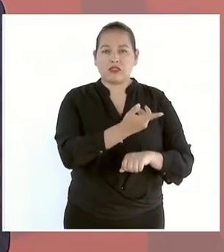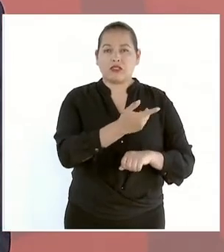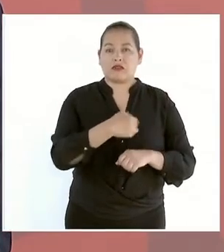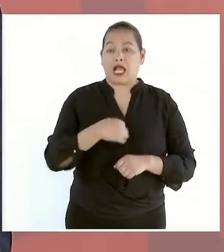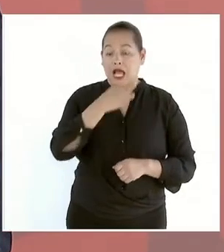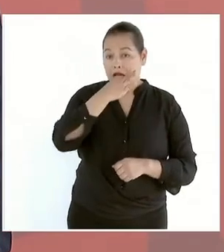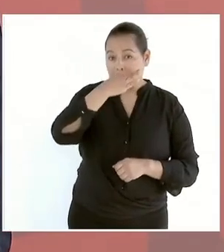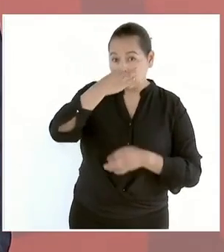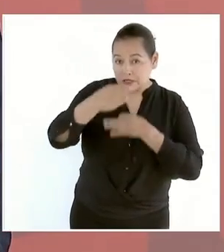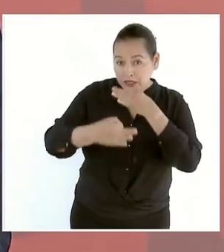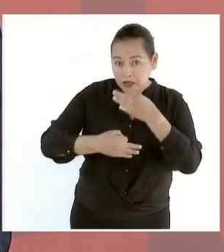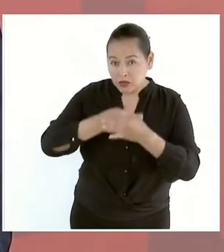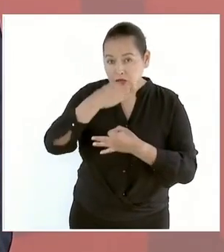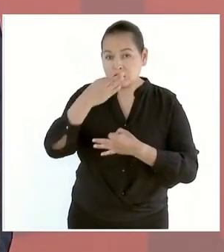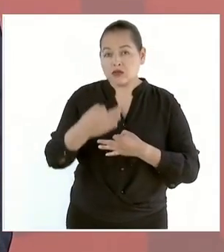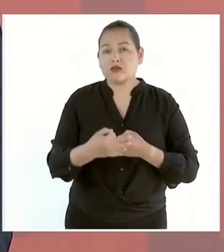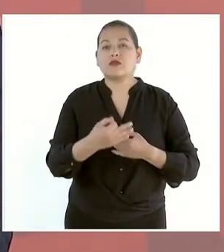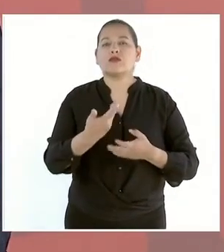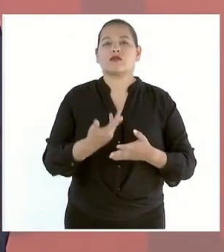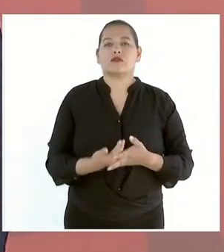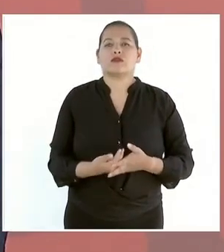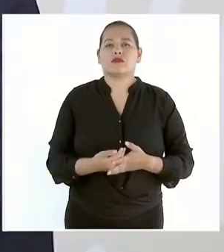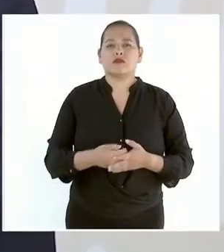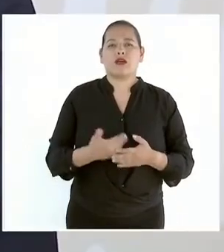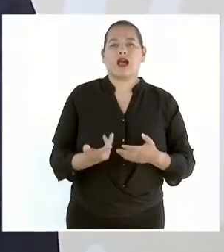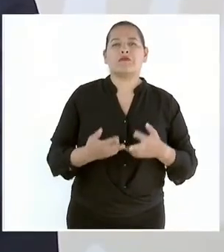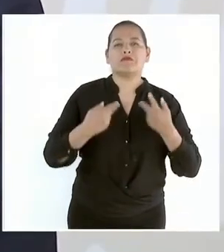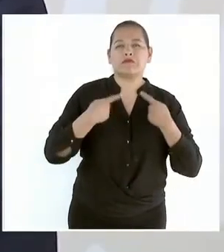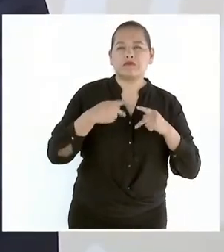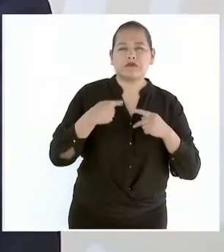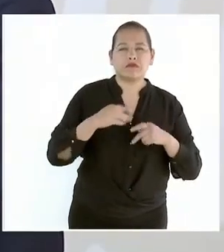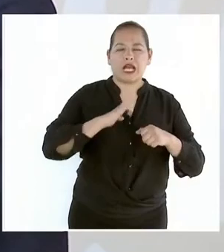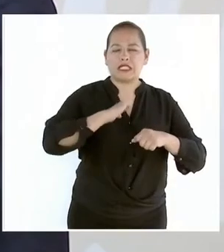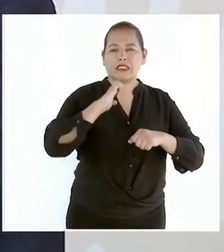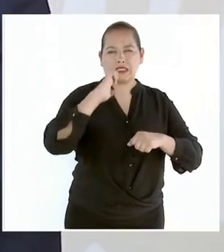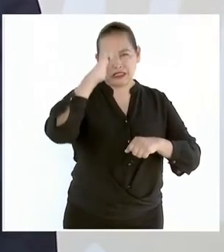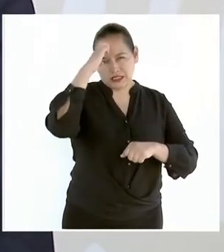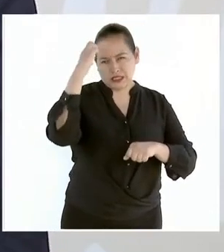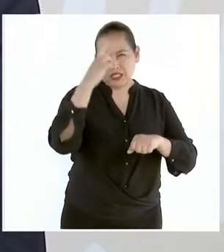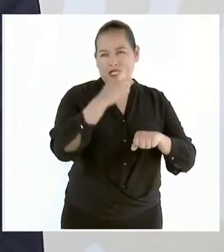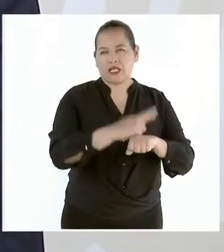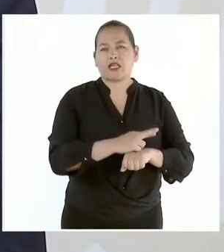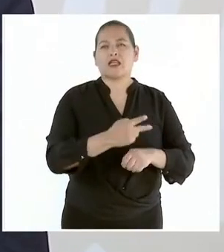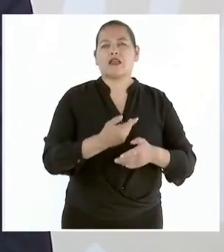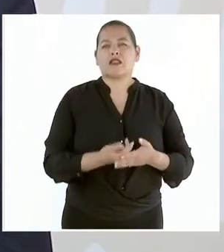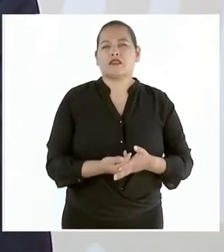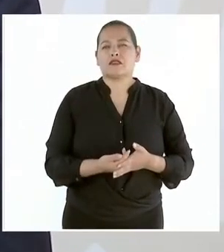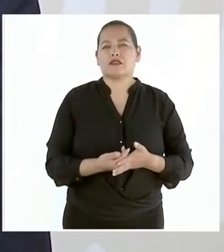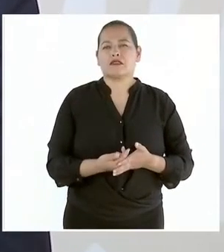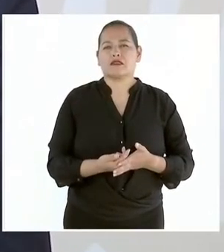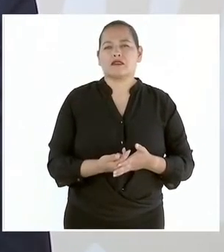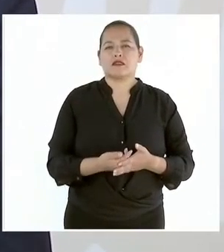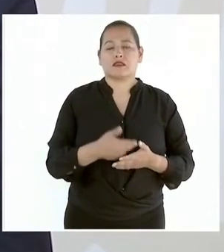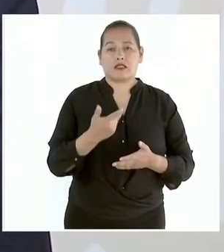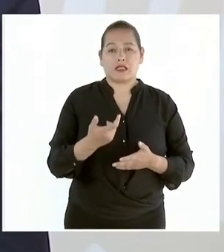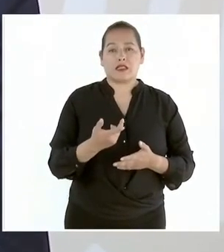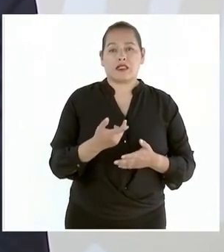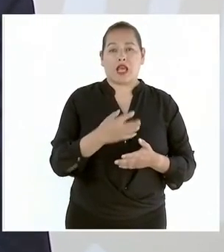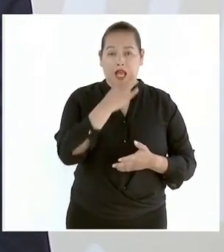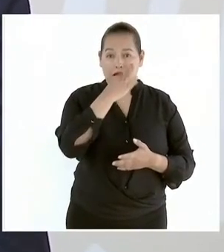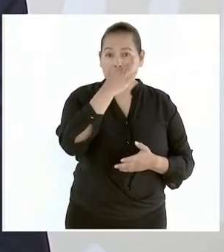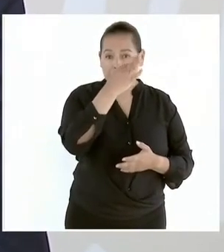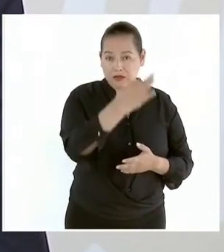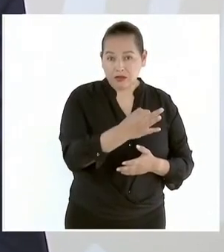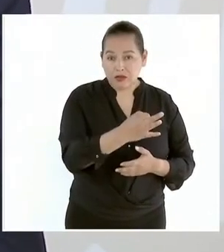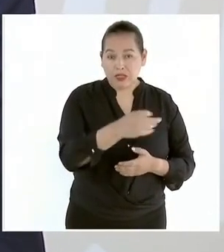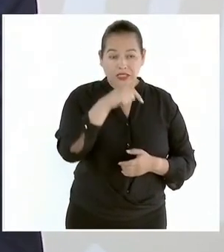diplomáticos extranjeros que la instauración de una monarquía en méxico podría tener